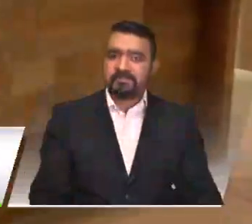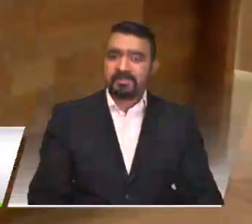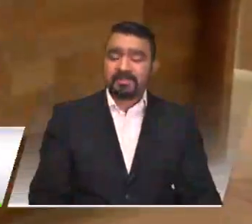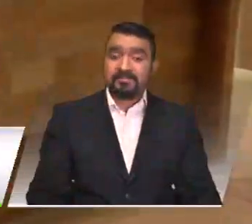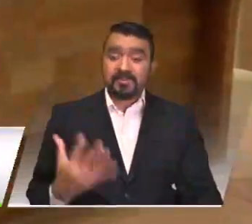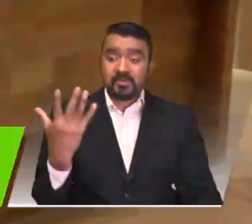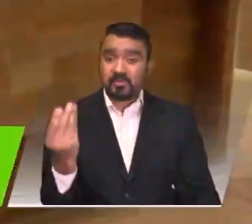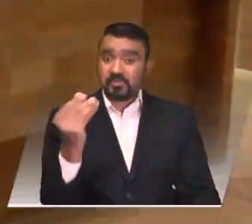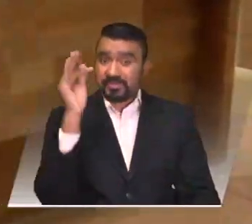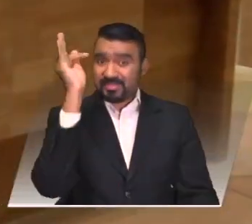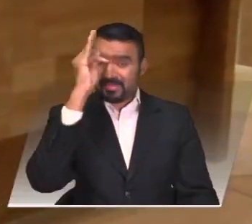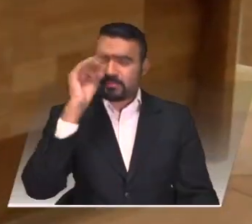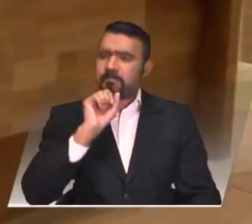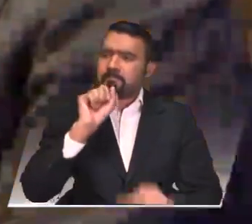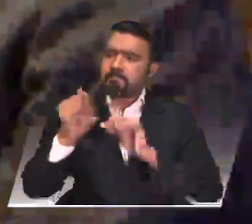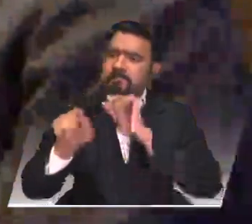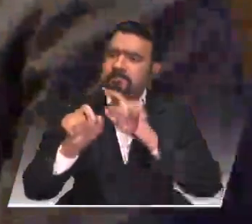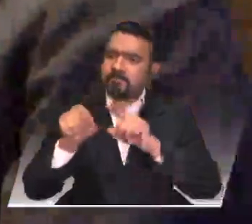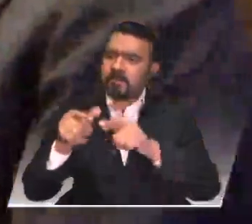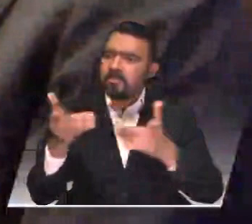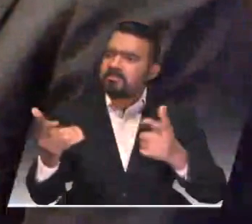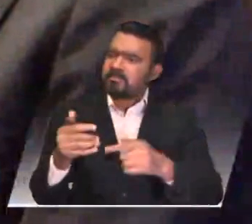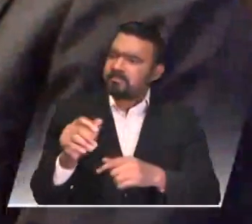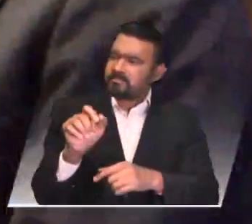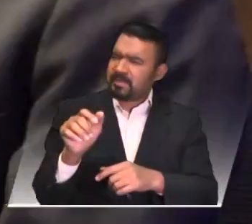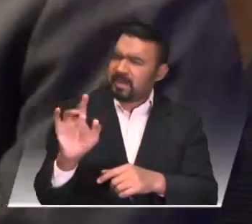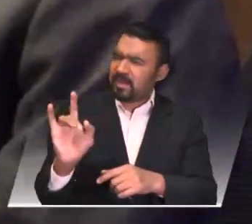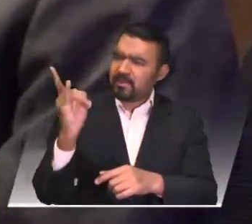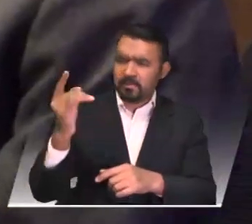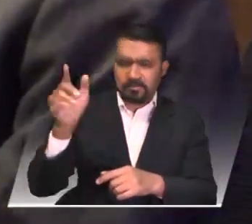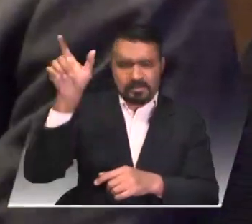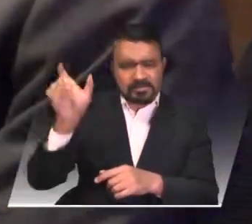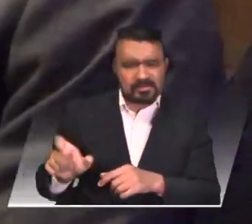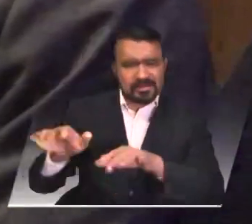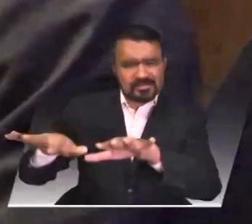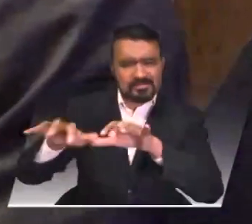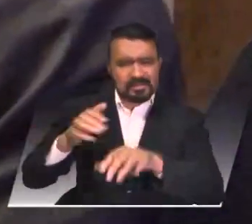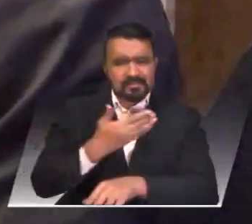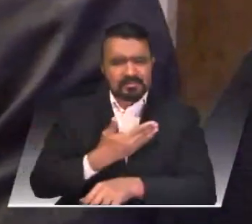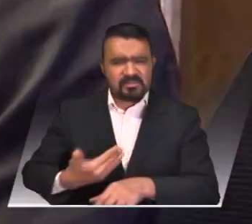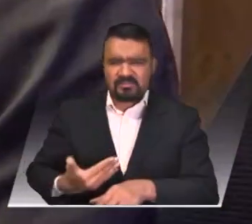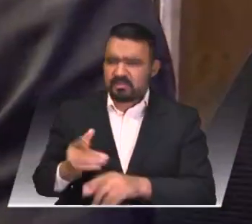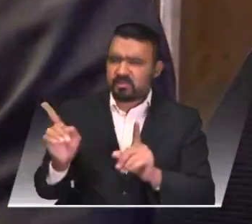Noticias, el comportamiento del presidente de la Asamblea, Rubén Darío Callejas,